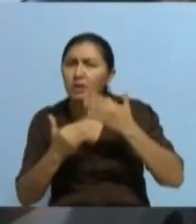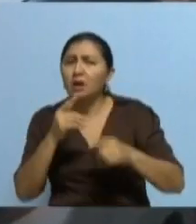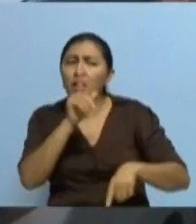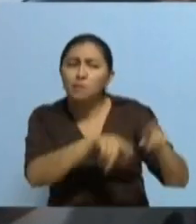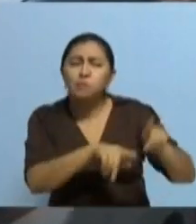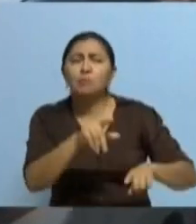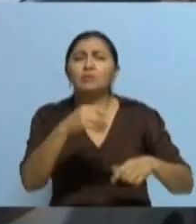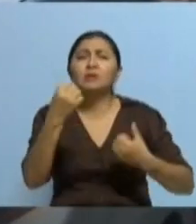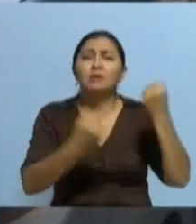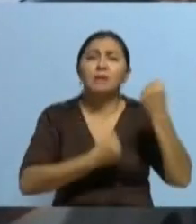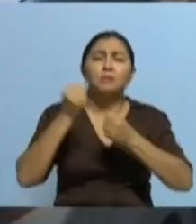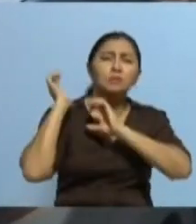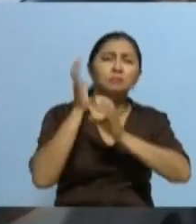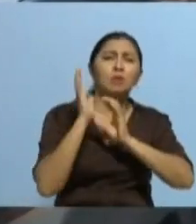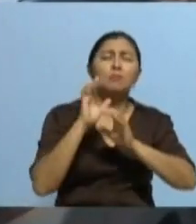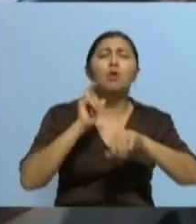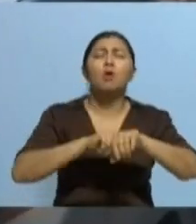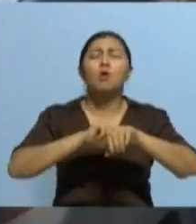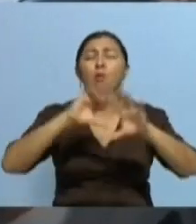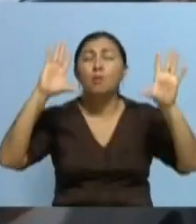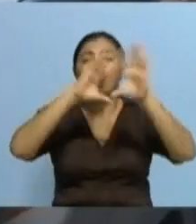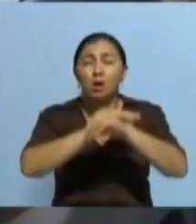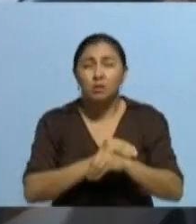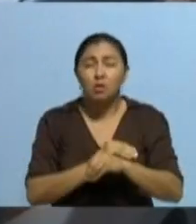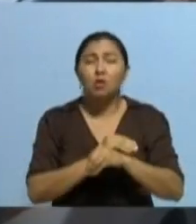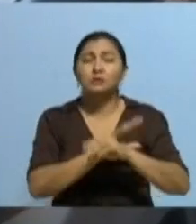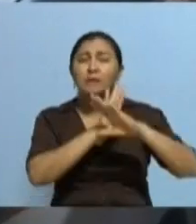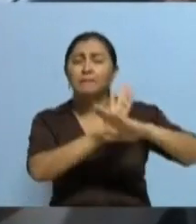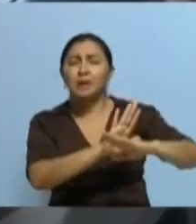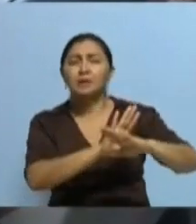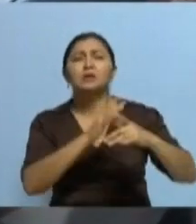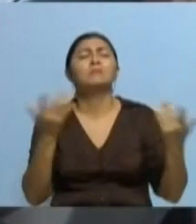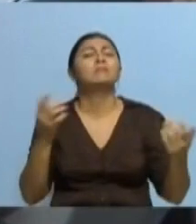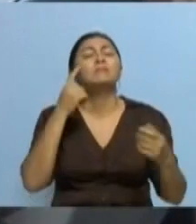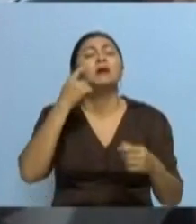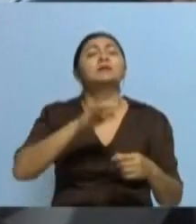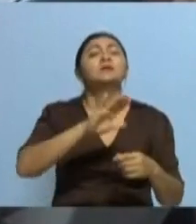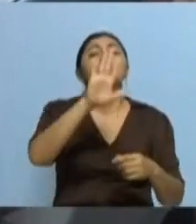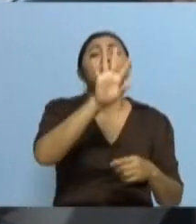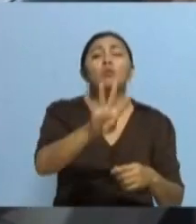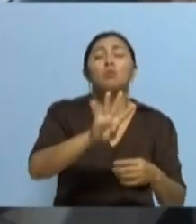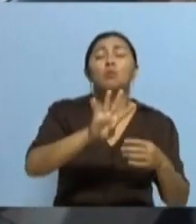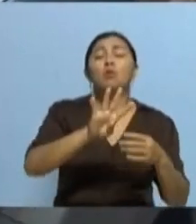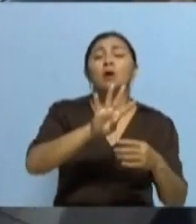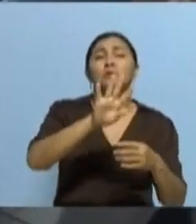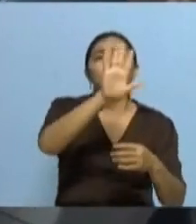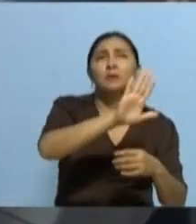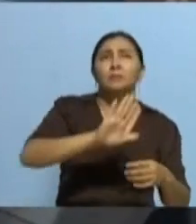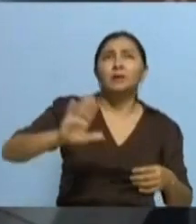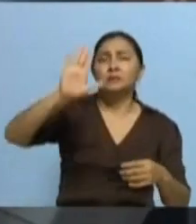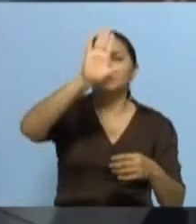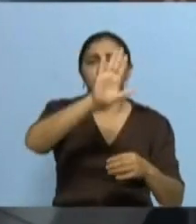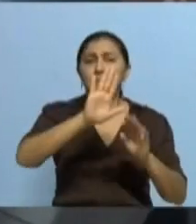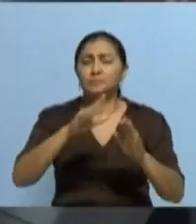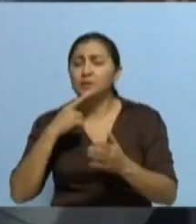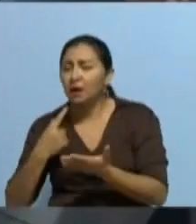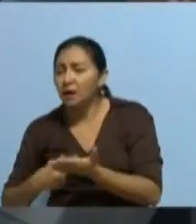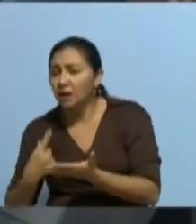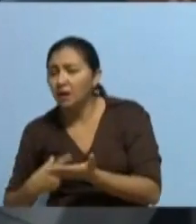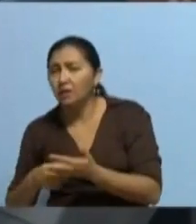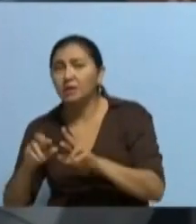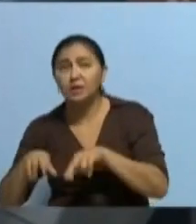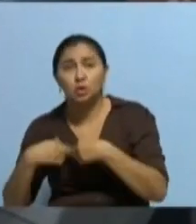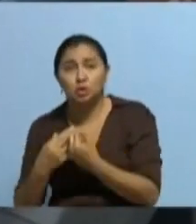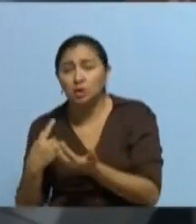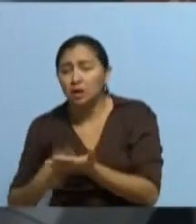vehículos de carga en horas de la noche, especialmente en 4 departamentos. Después de la reunión que se llevó a cabo en la Dirección de Tránsito